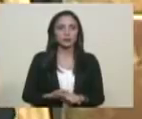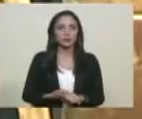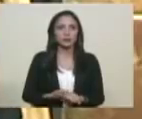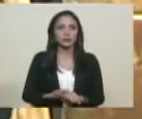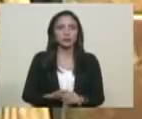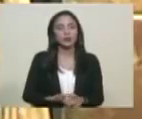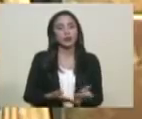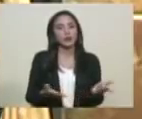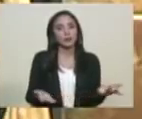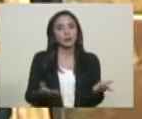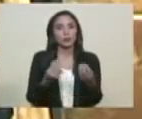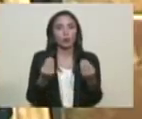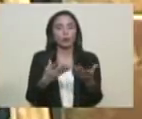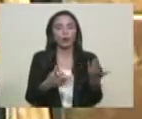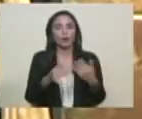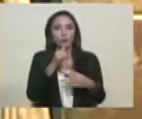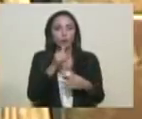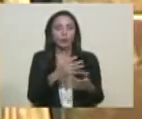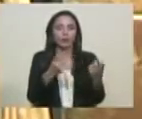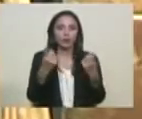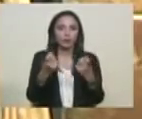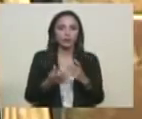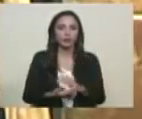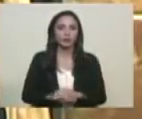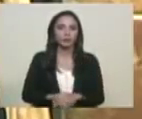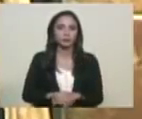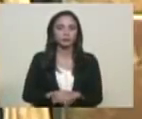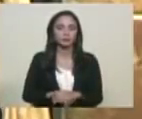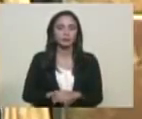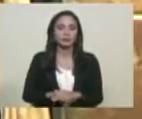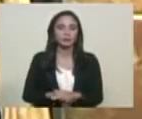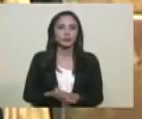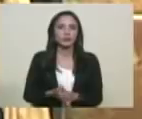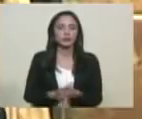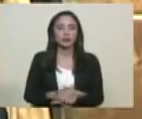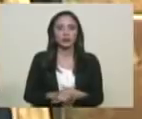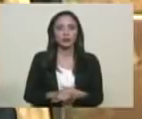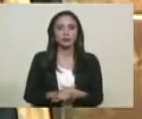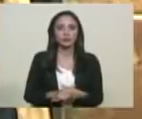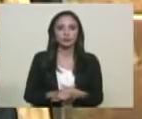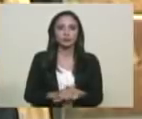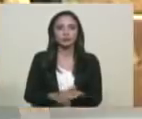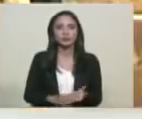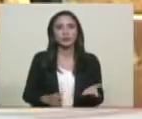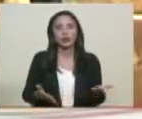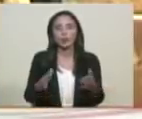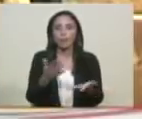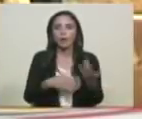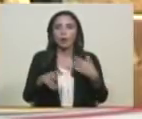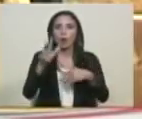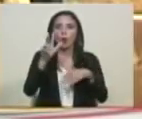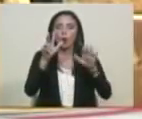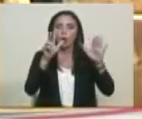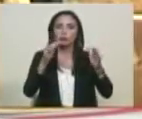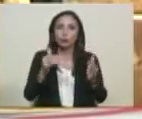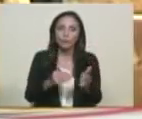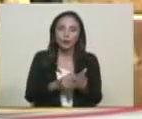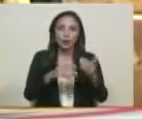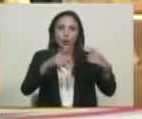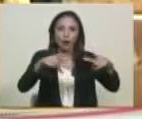Dado que hace falta adecuar las 8.000 estaciones de